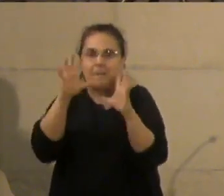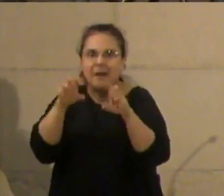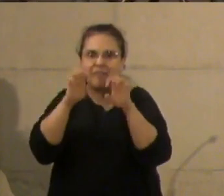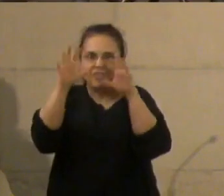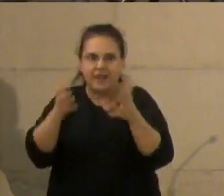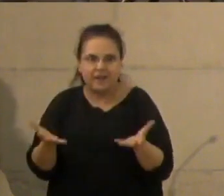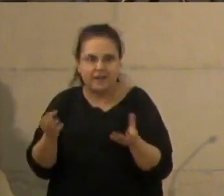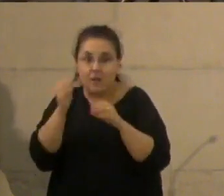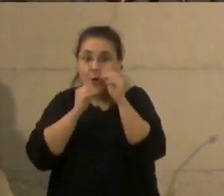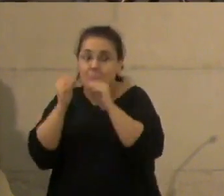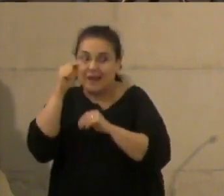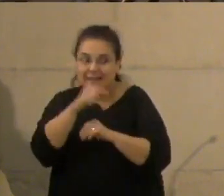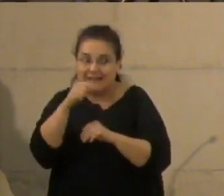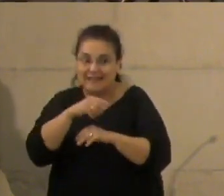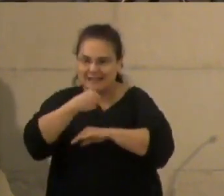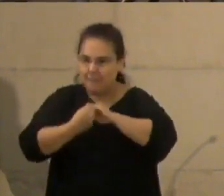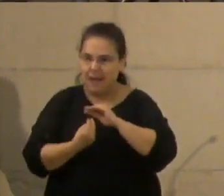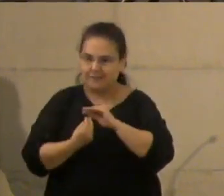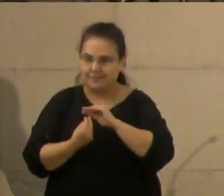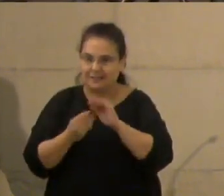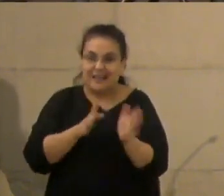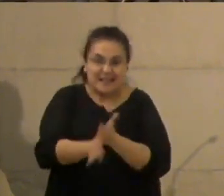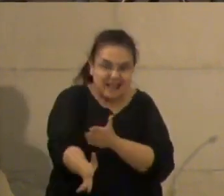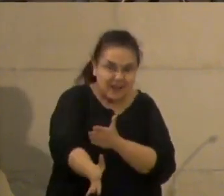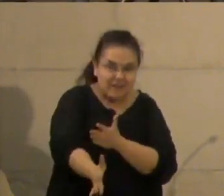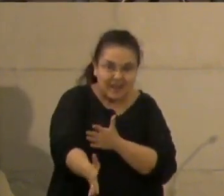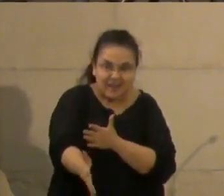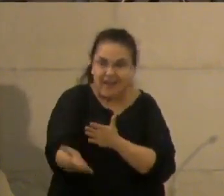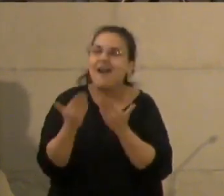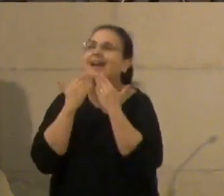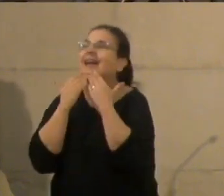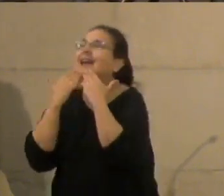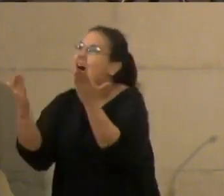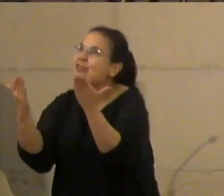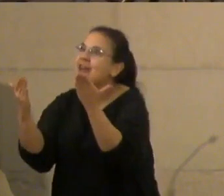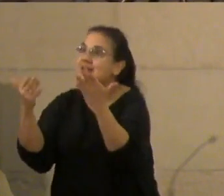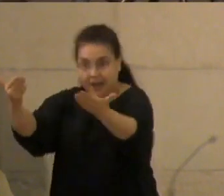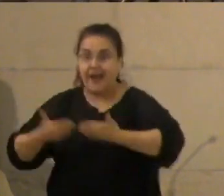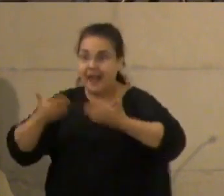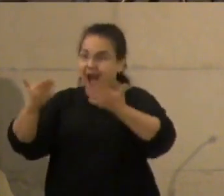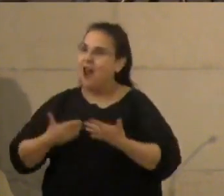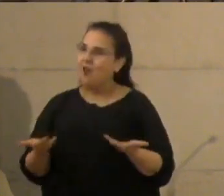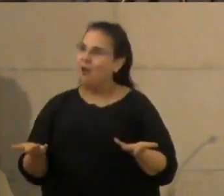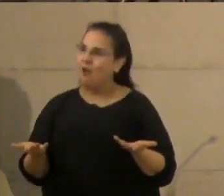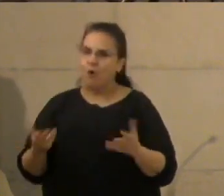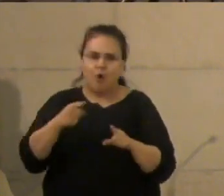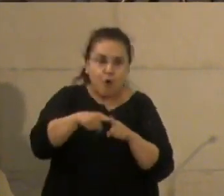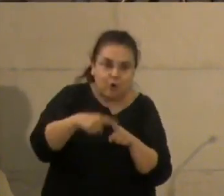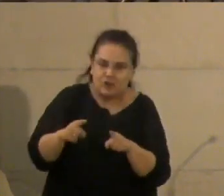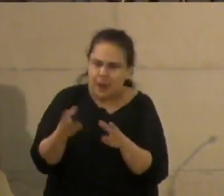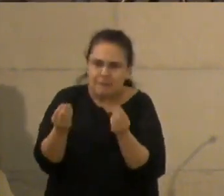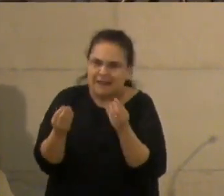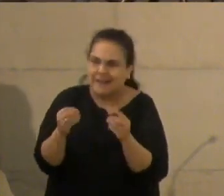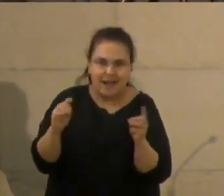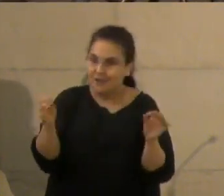Comer este pan es agradecer que es un regalo, que nadie lo posee, que no es una cosa, sino